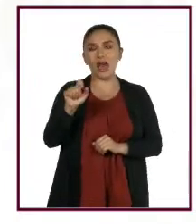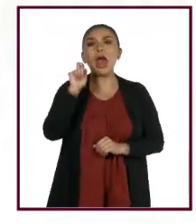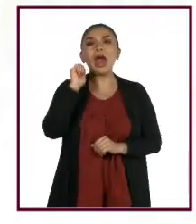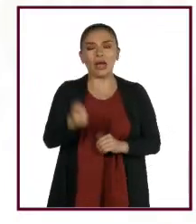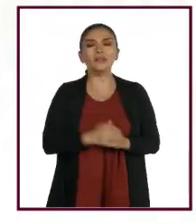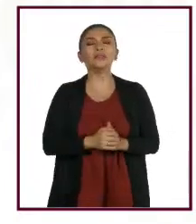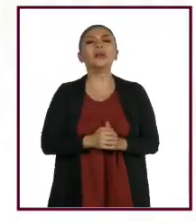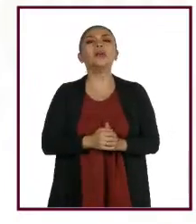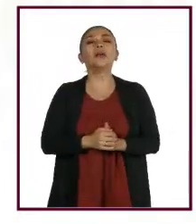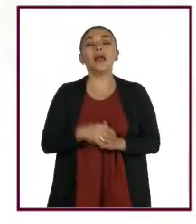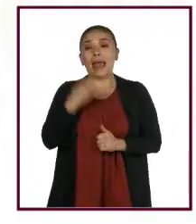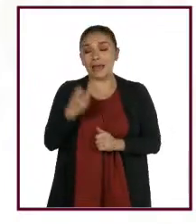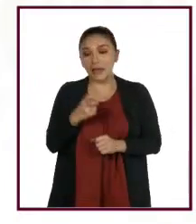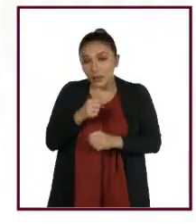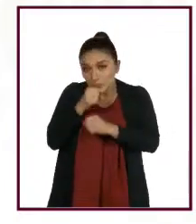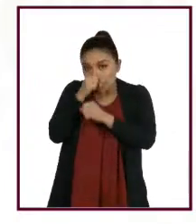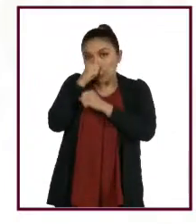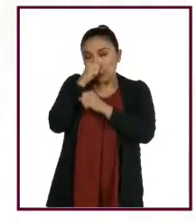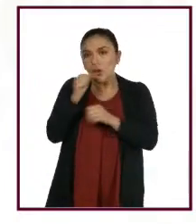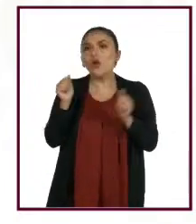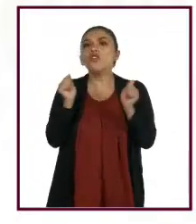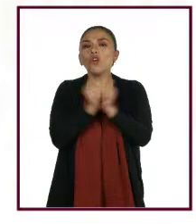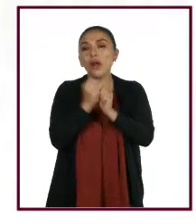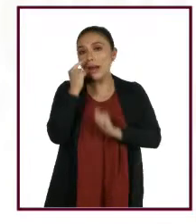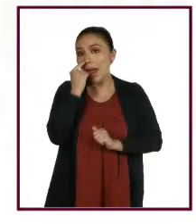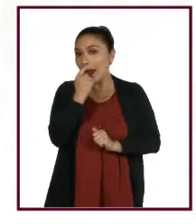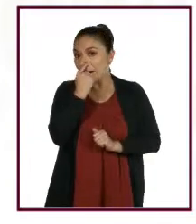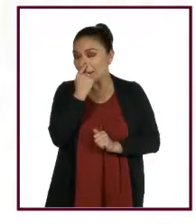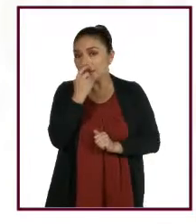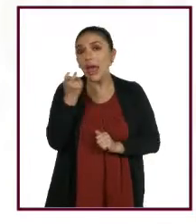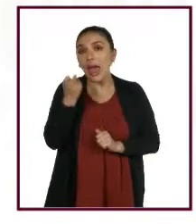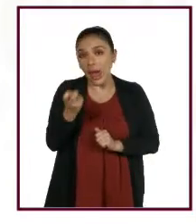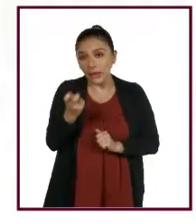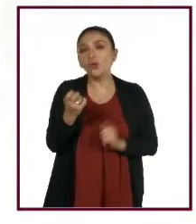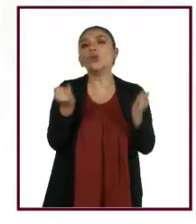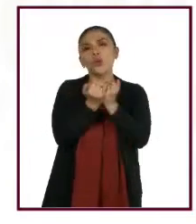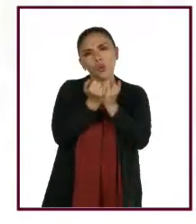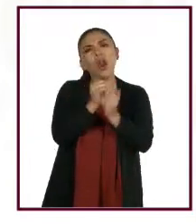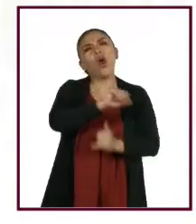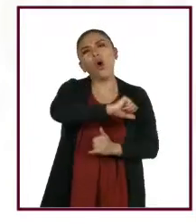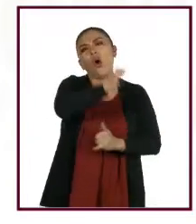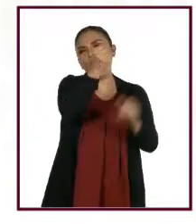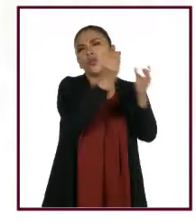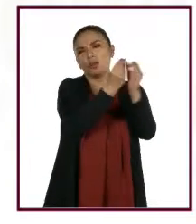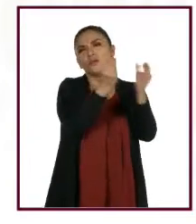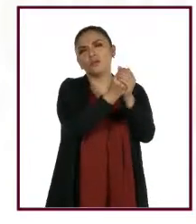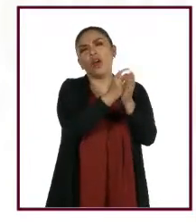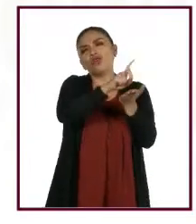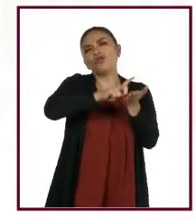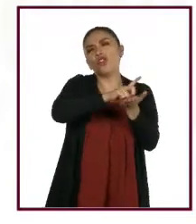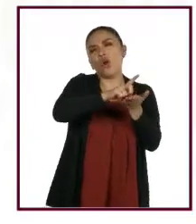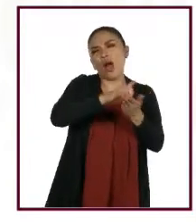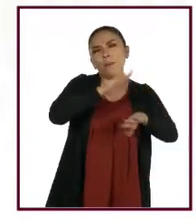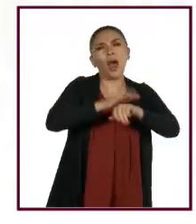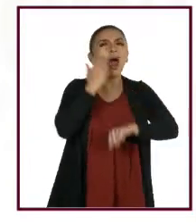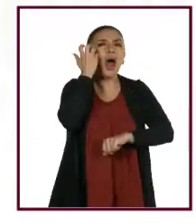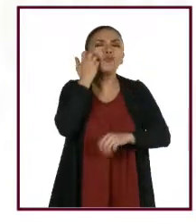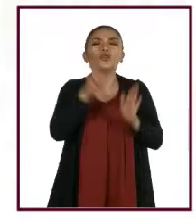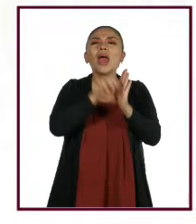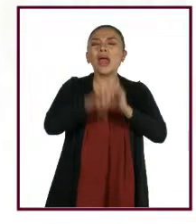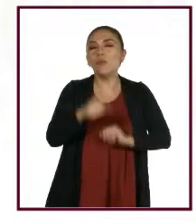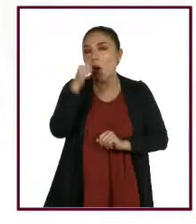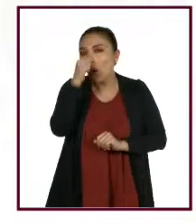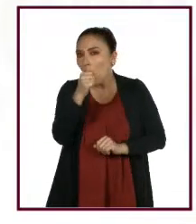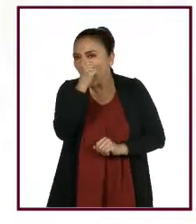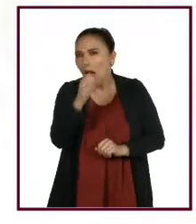es el inhalar la sustancia directamente a través de la nariz, que esto también se usa en otro tipo de drogas de abuso como la cocaína